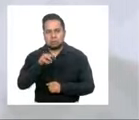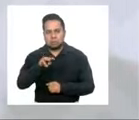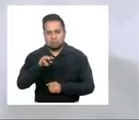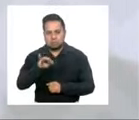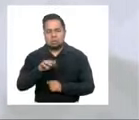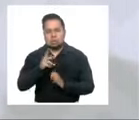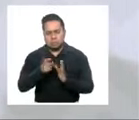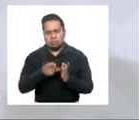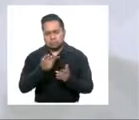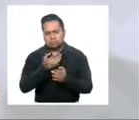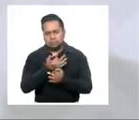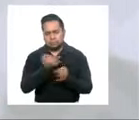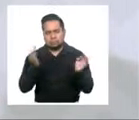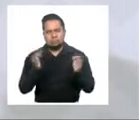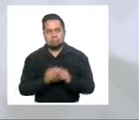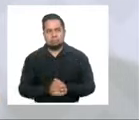nuevo.